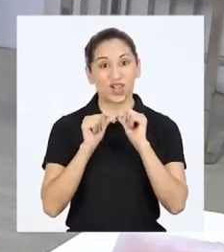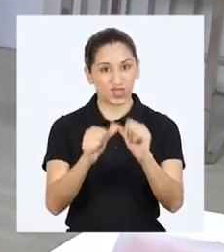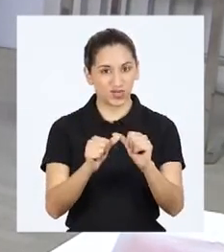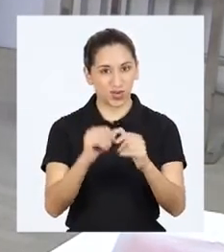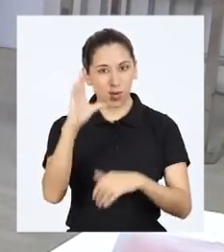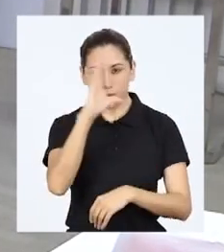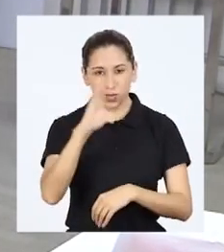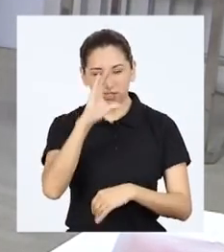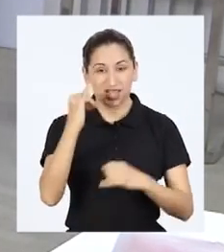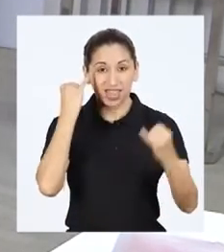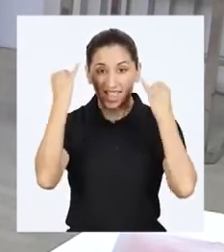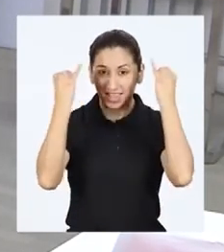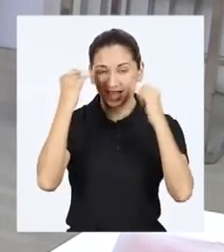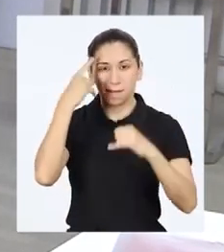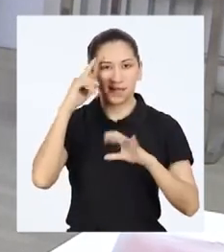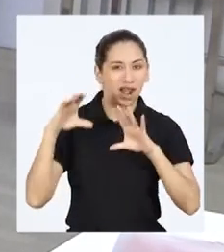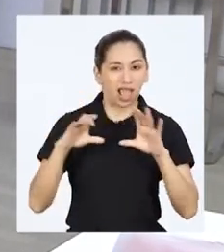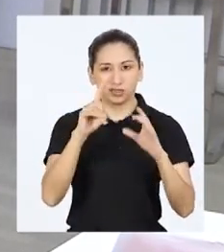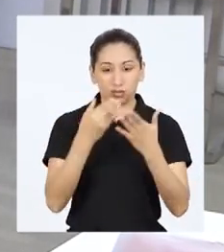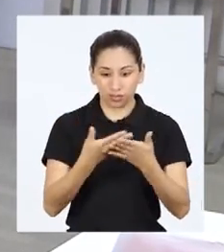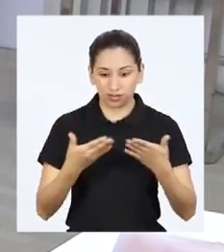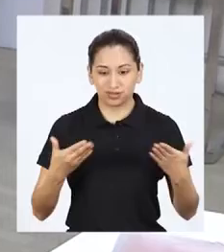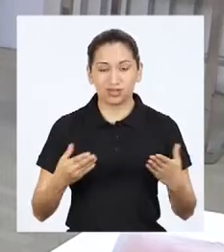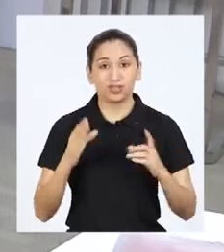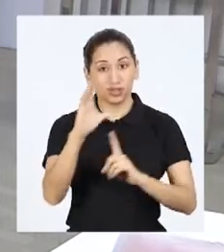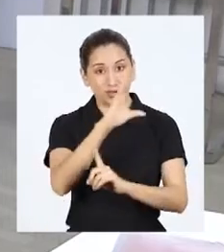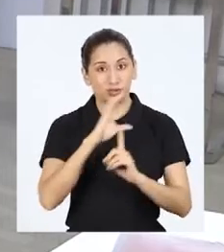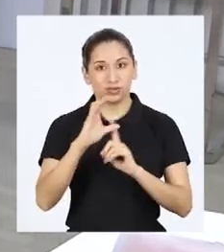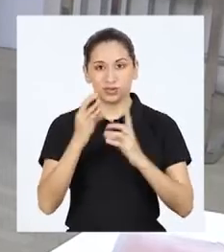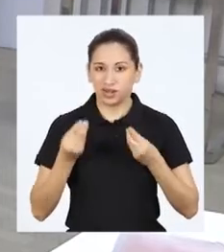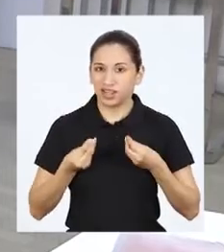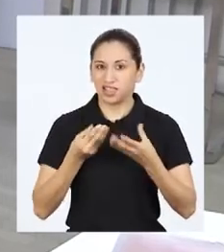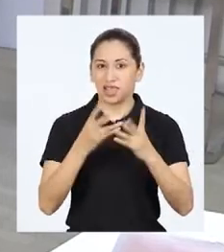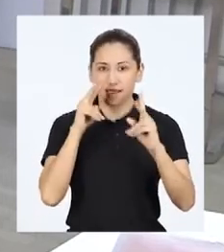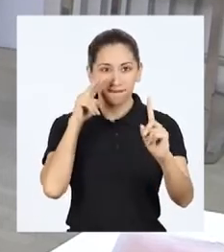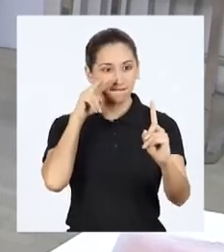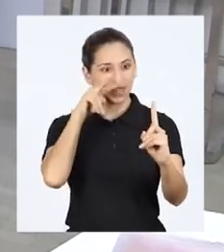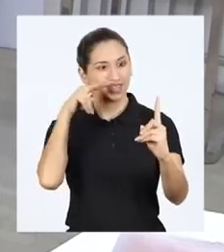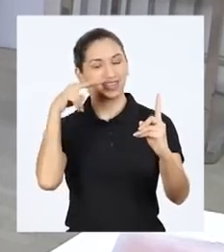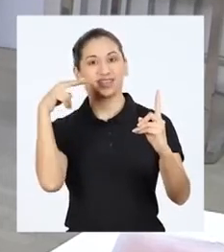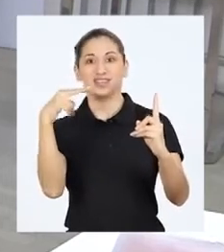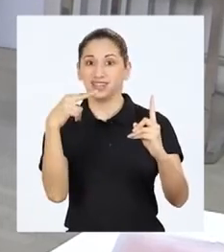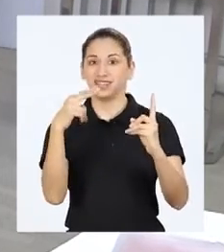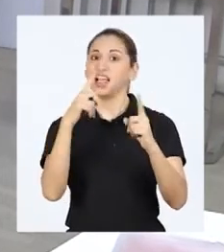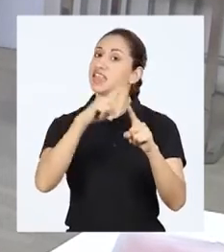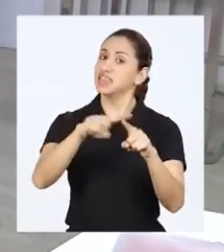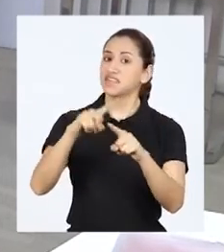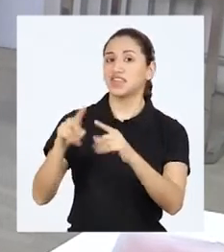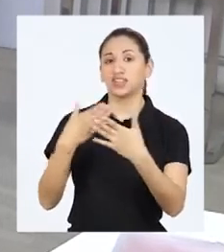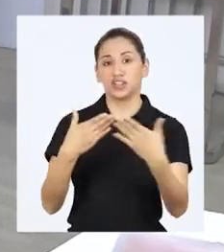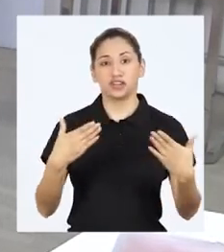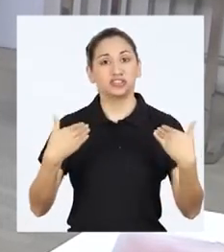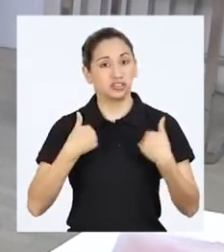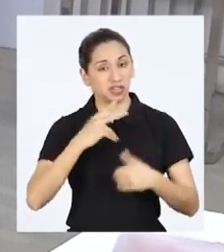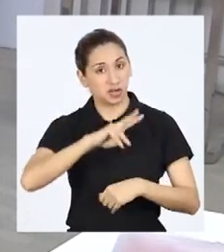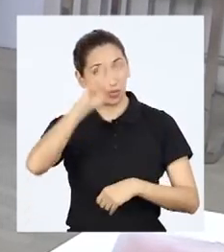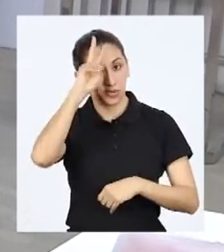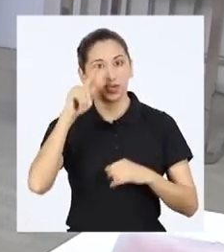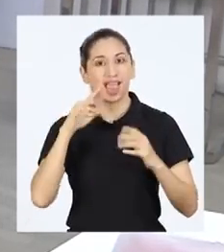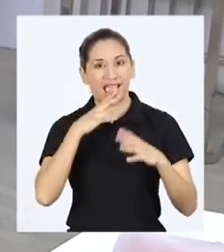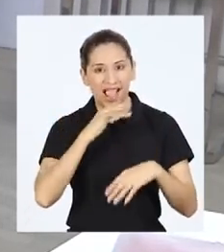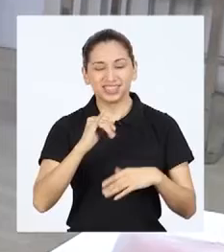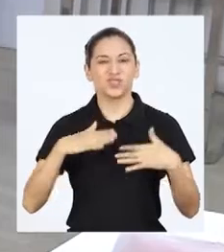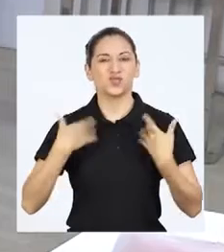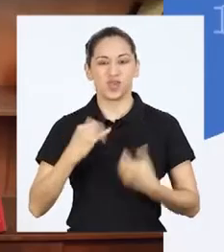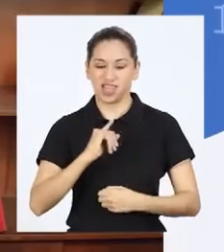Continuemos buscando ideas para crear un producto cultural que contribuya a visibilizar la diversidad de nuestro país y así fortalecer nuestra